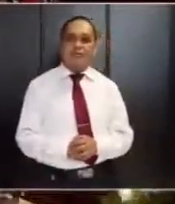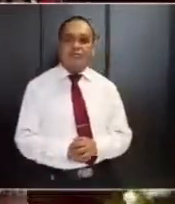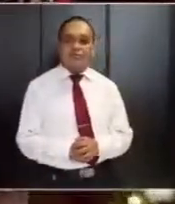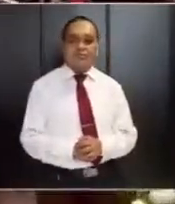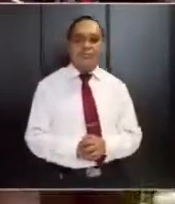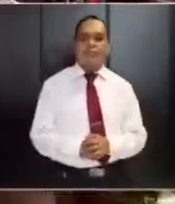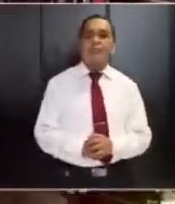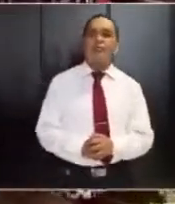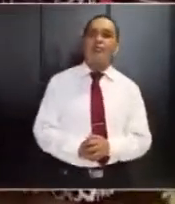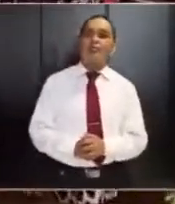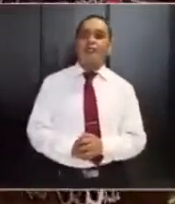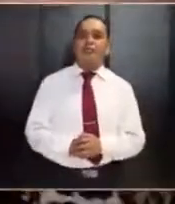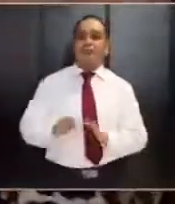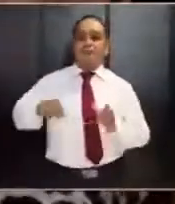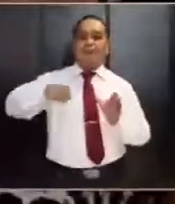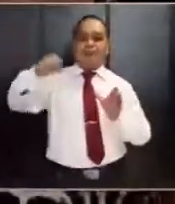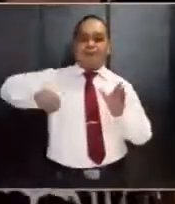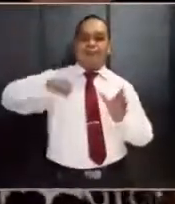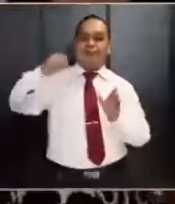Ahora,